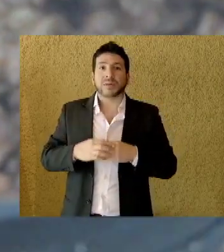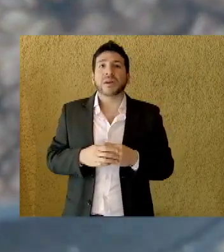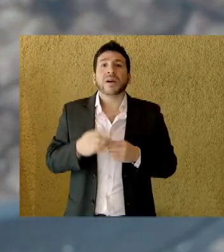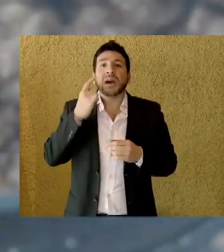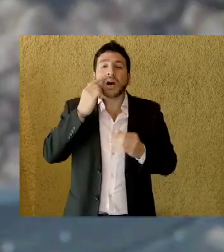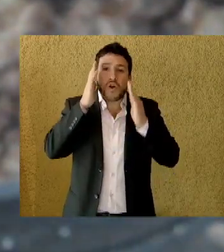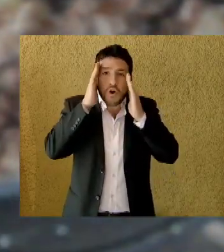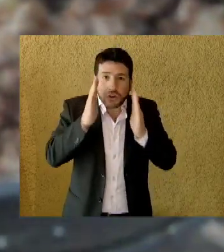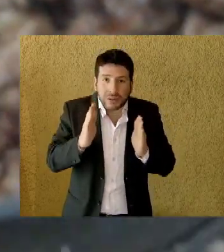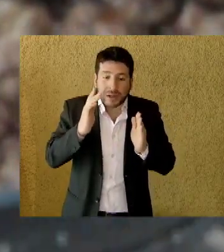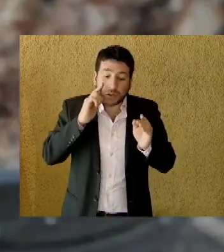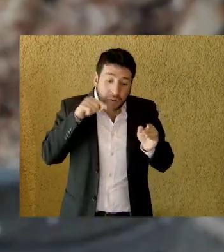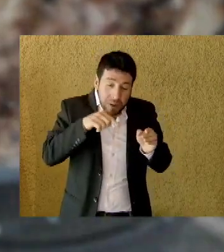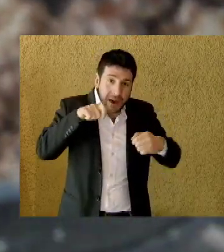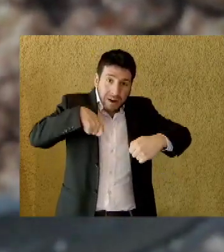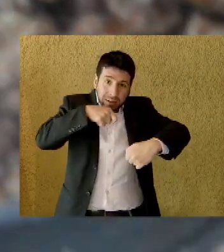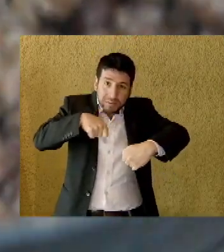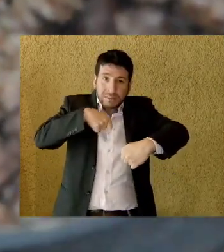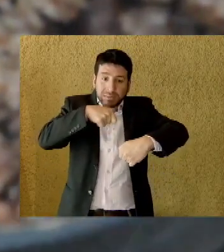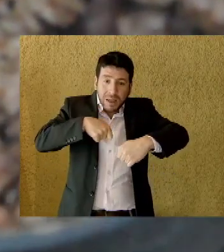le da la terneza, le da...